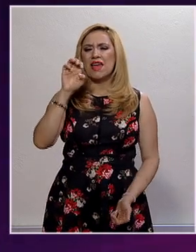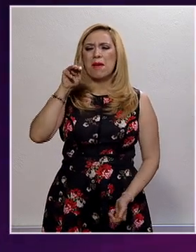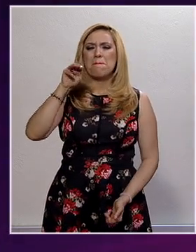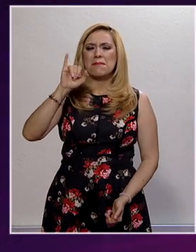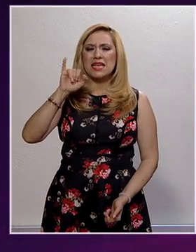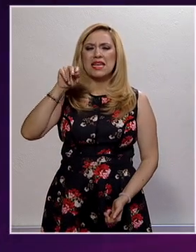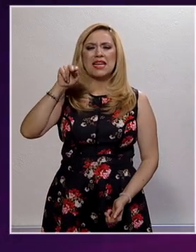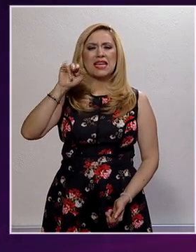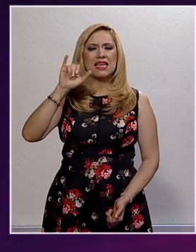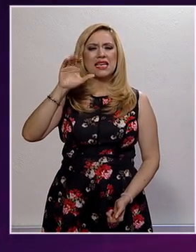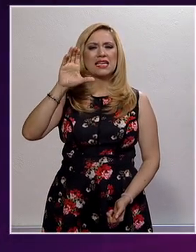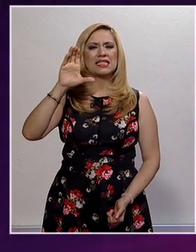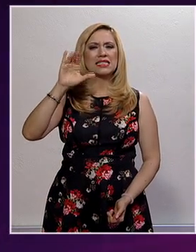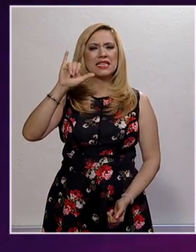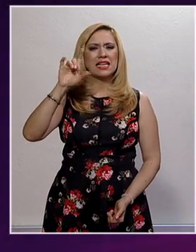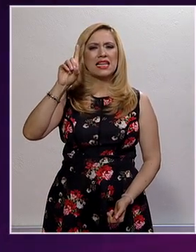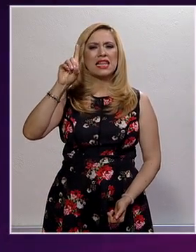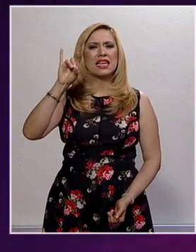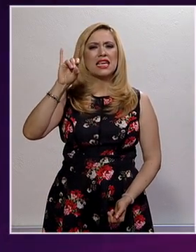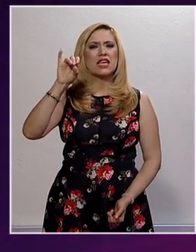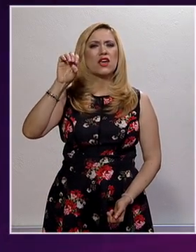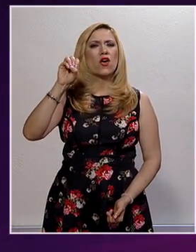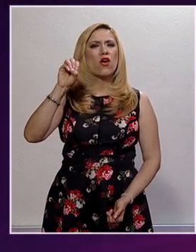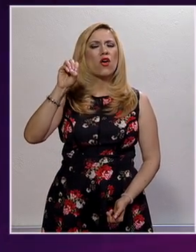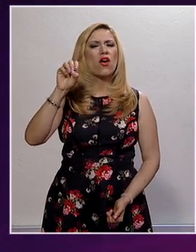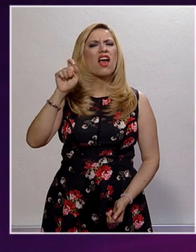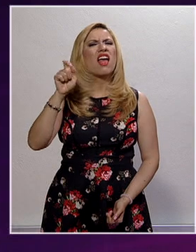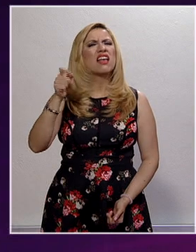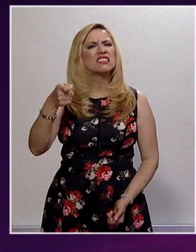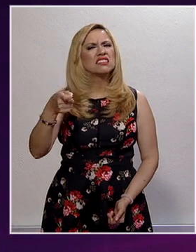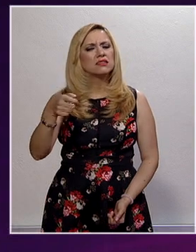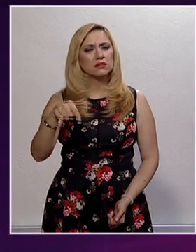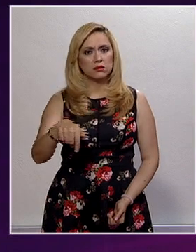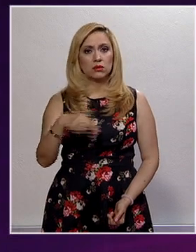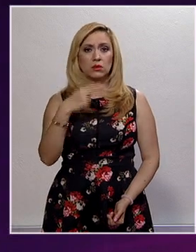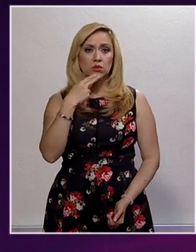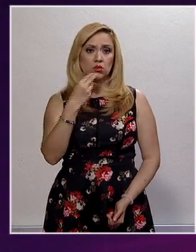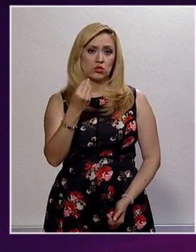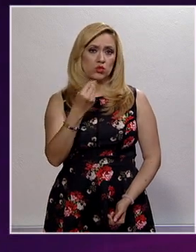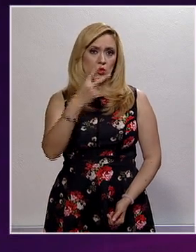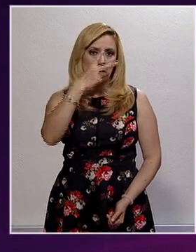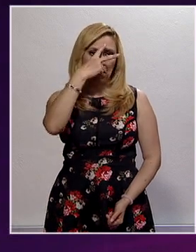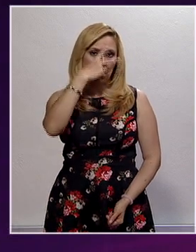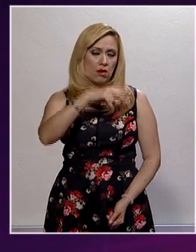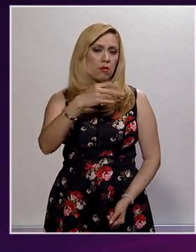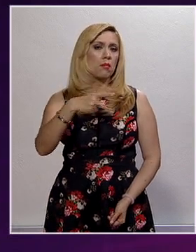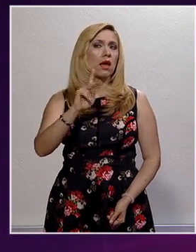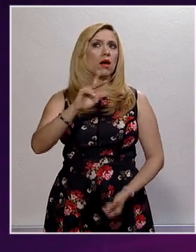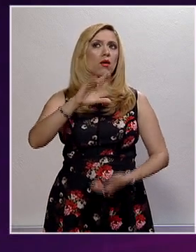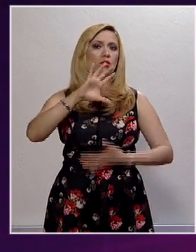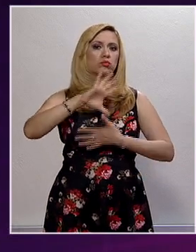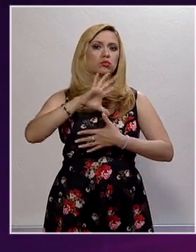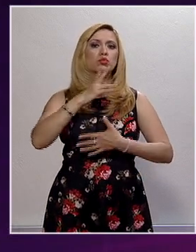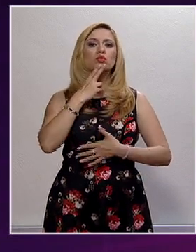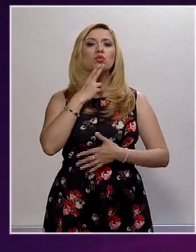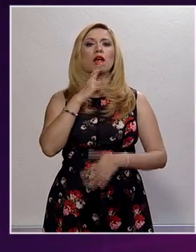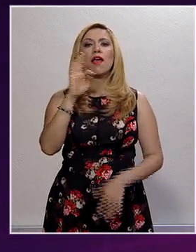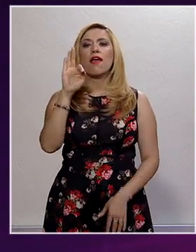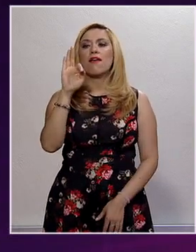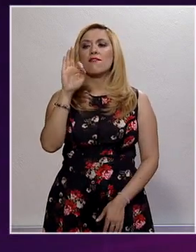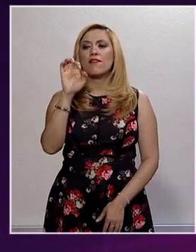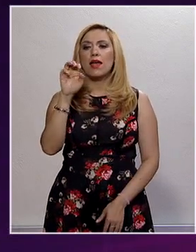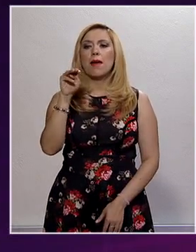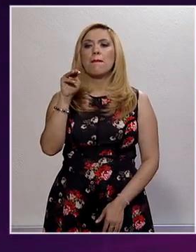palabra feminicidio se usa mucho en México, ¿no? Pero en otros contextos latinoamericanos se usa la palabra